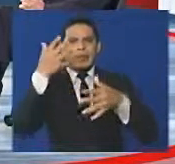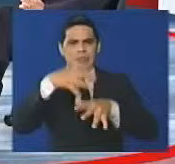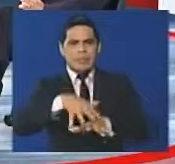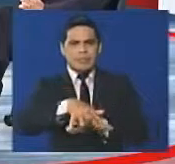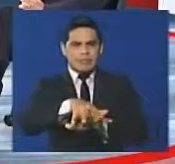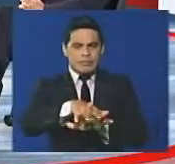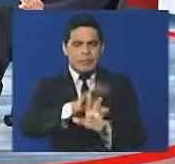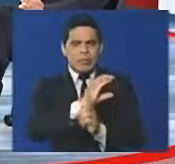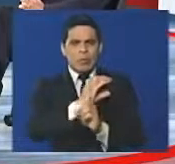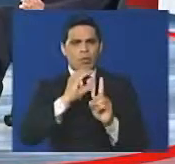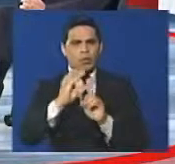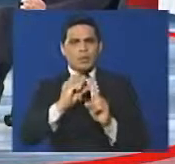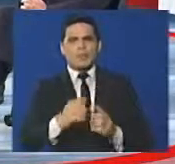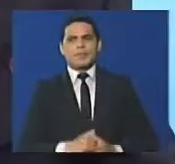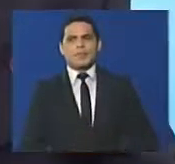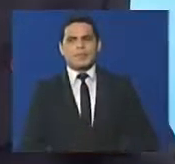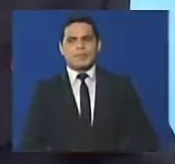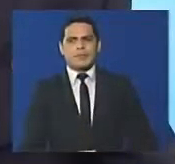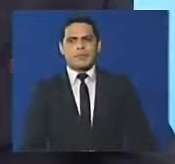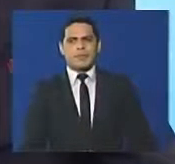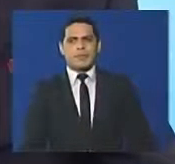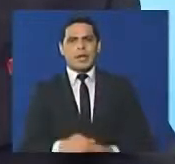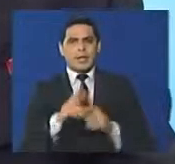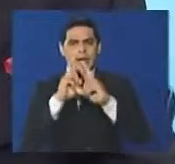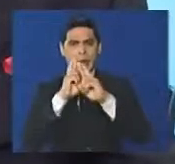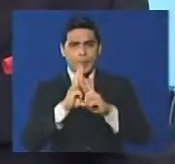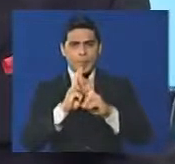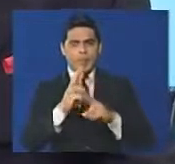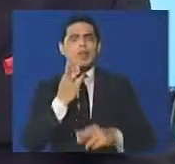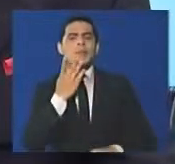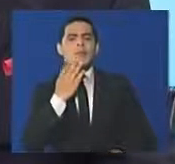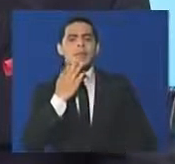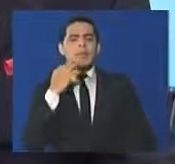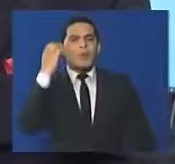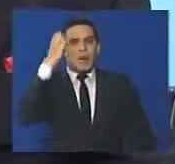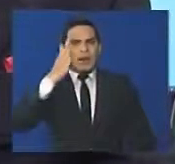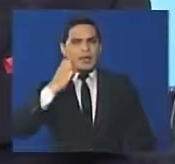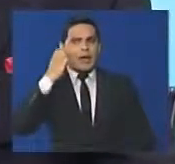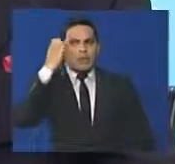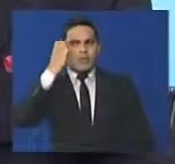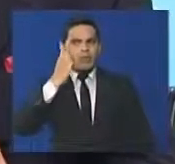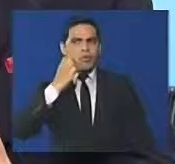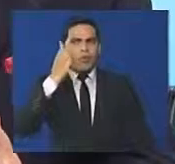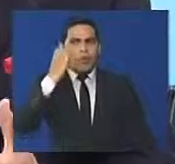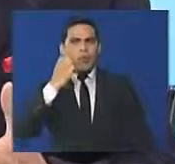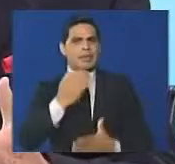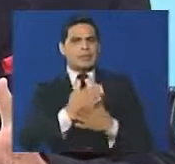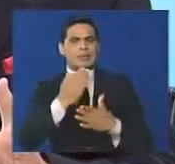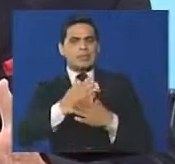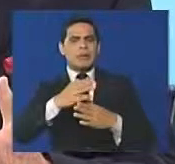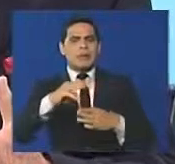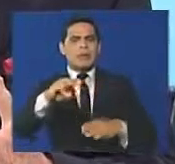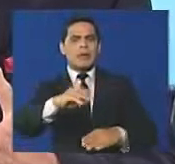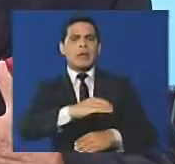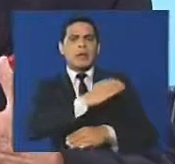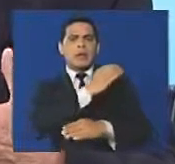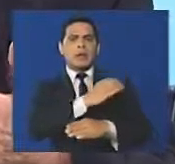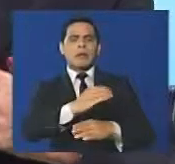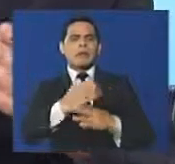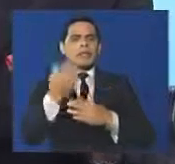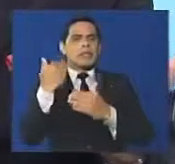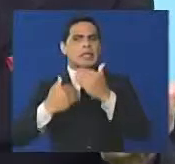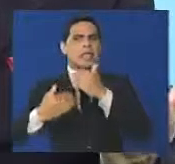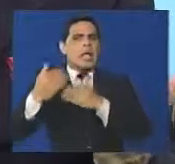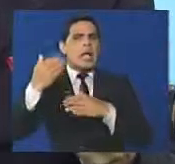cultural? Bueno, como usted lo dice, en Europa es puro clásico, pura